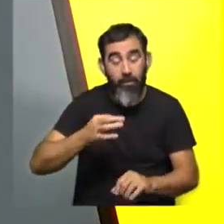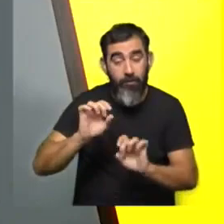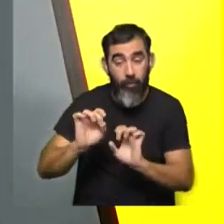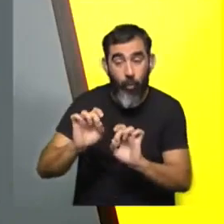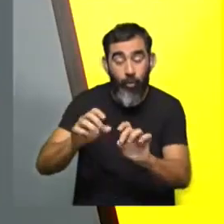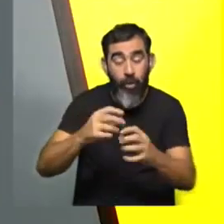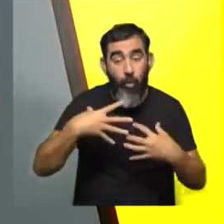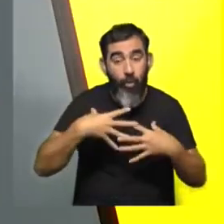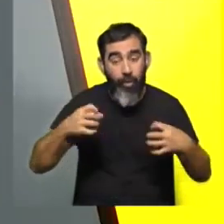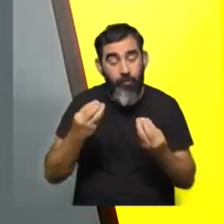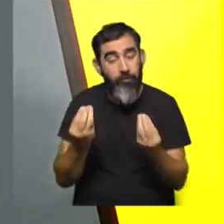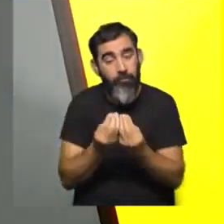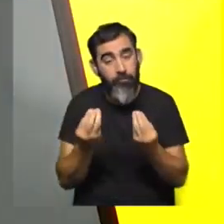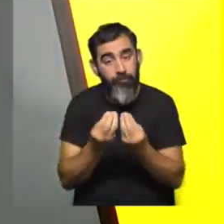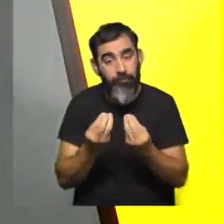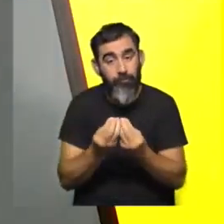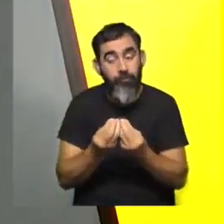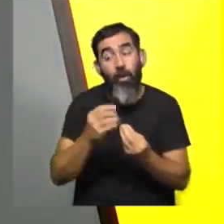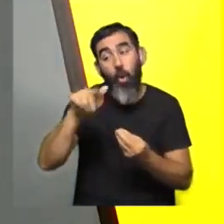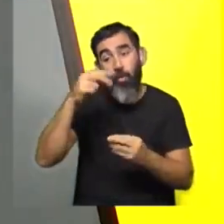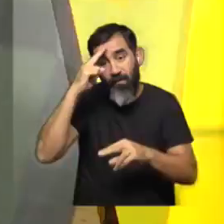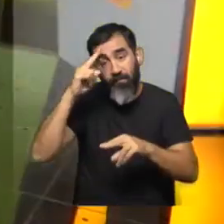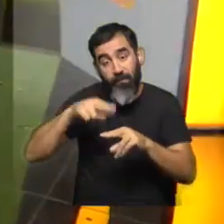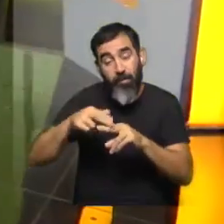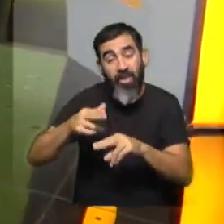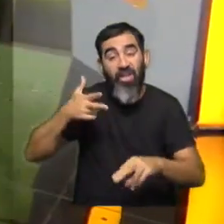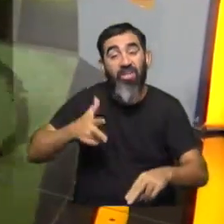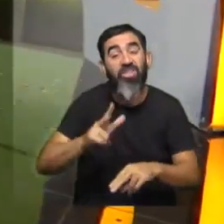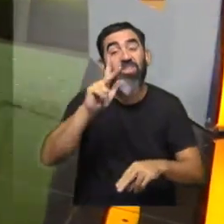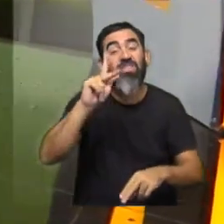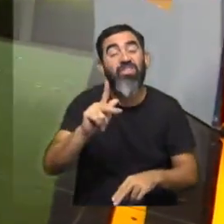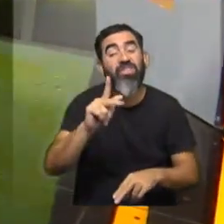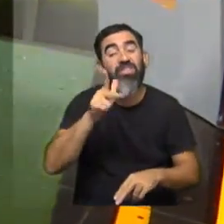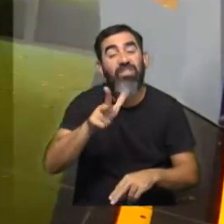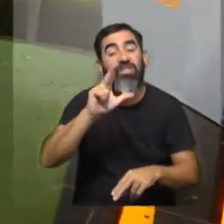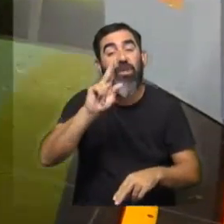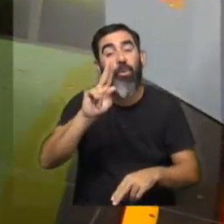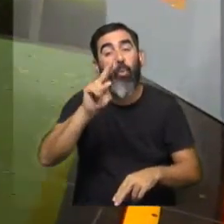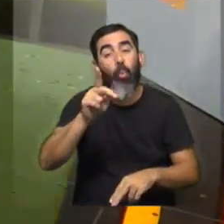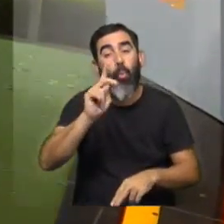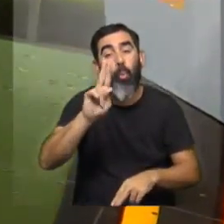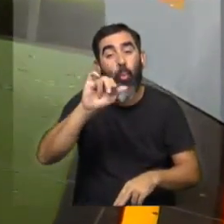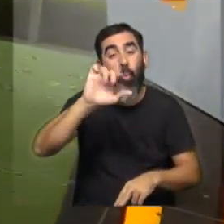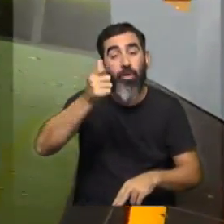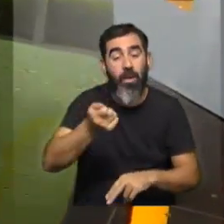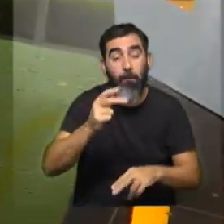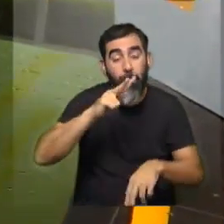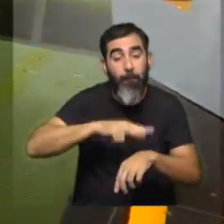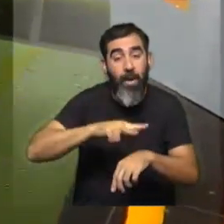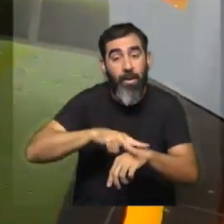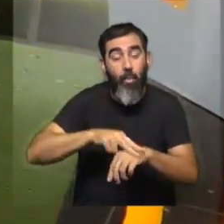de fallecidos es alta. Y de chikungunya, que es otra enfermedad también muy similar. En Paraguay, donde hay una epidemia realmente